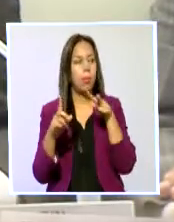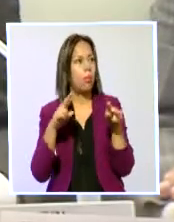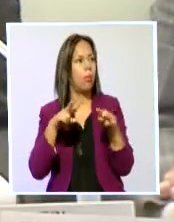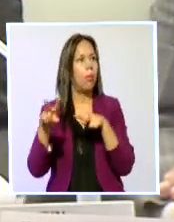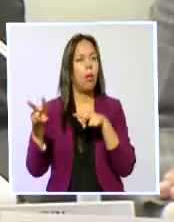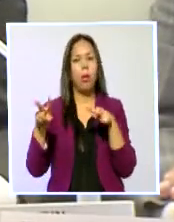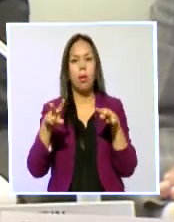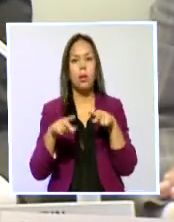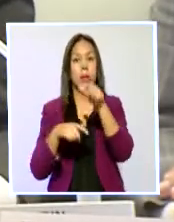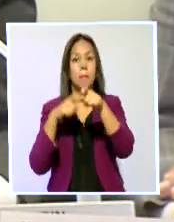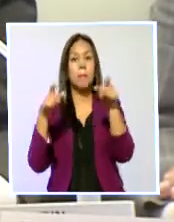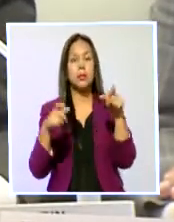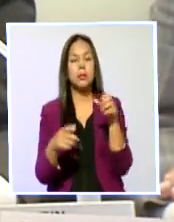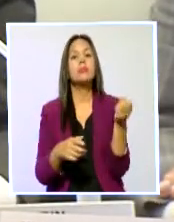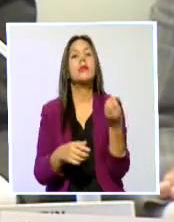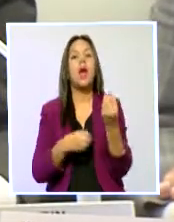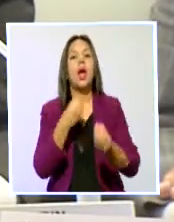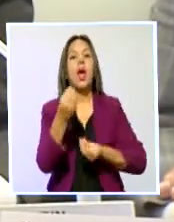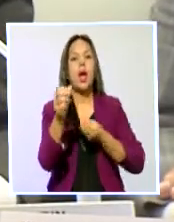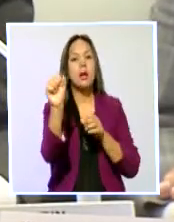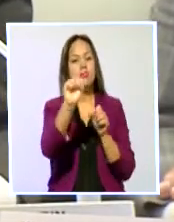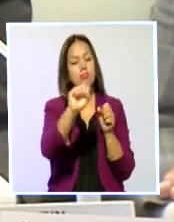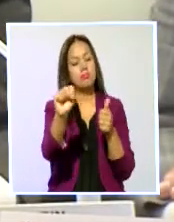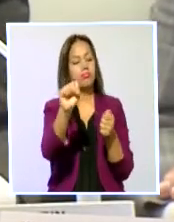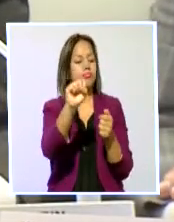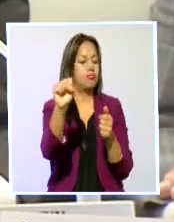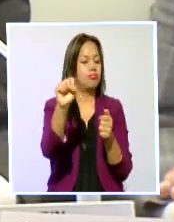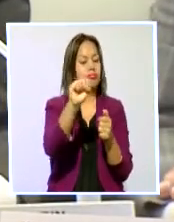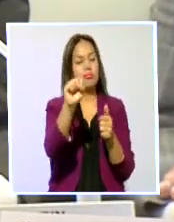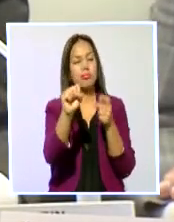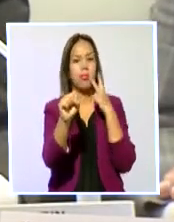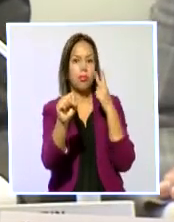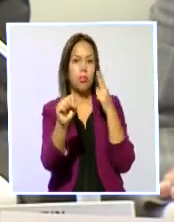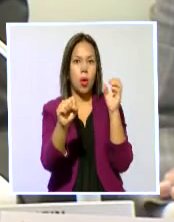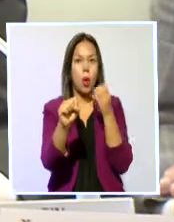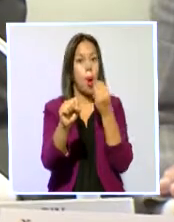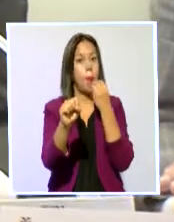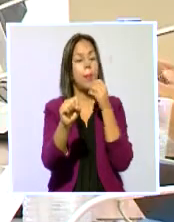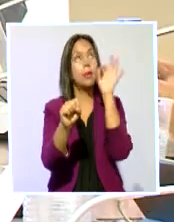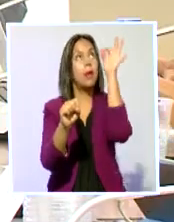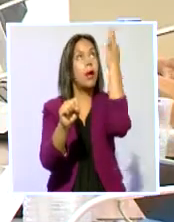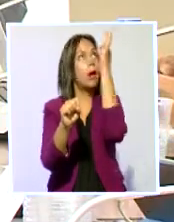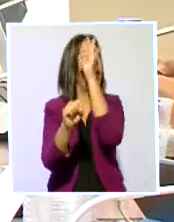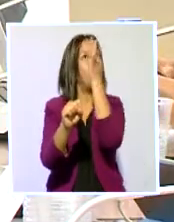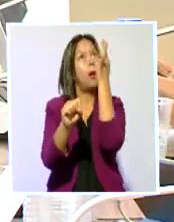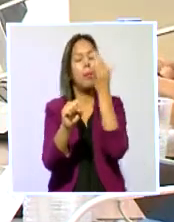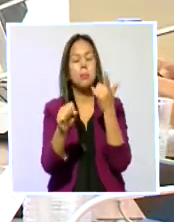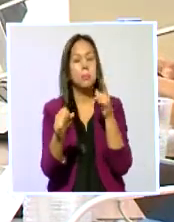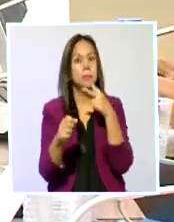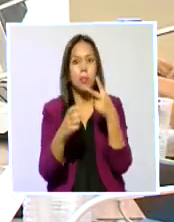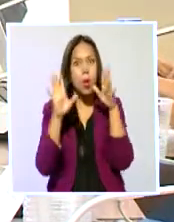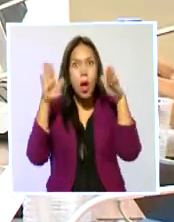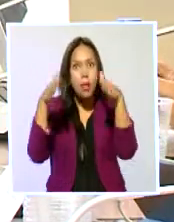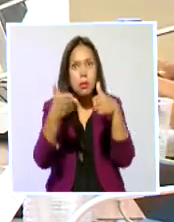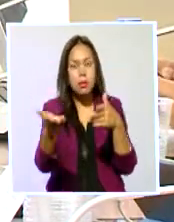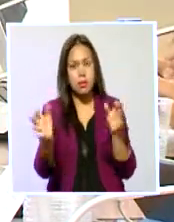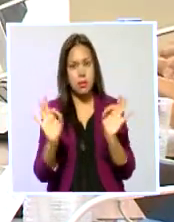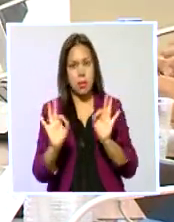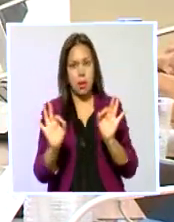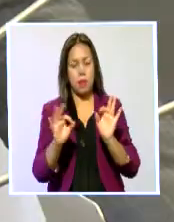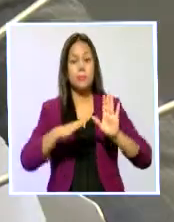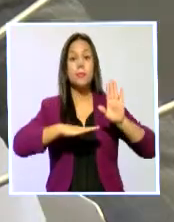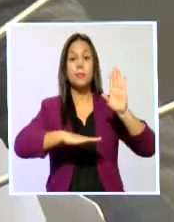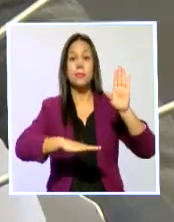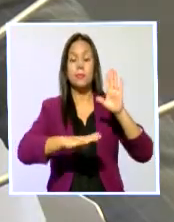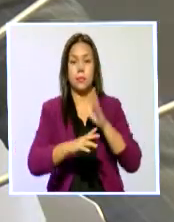las personas que están con celular, que están fumando, que están comiendo, que están maquillándose. Por ello y para el cumplimiento del Pacto por la